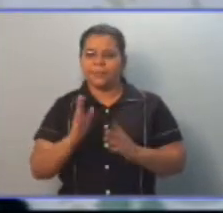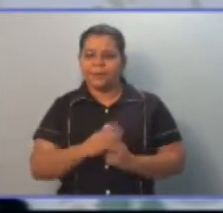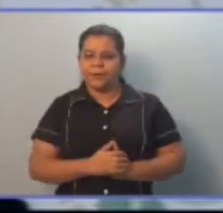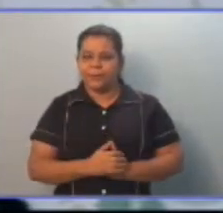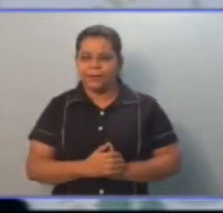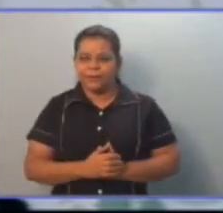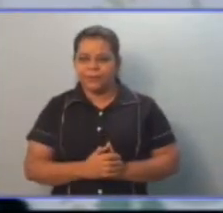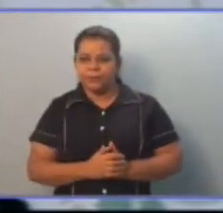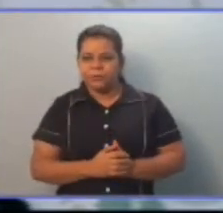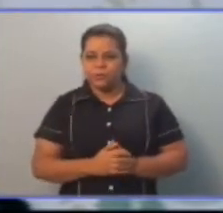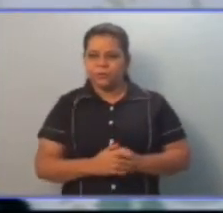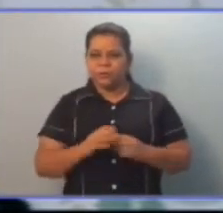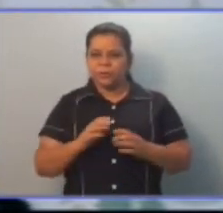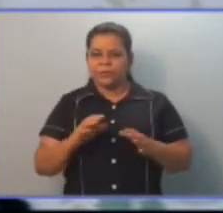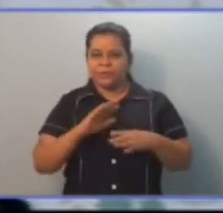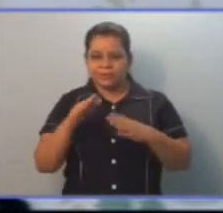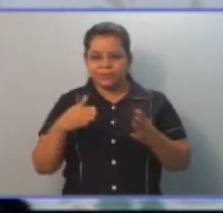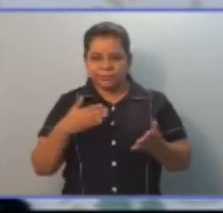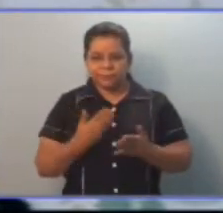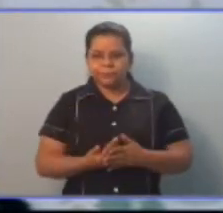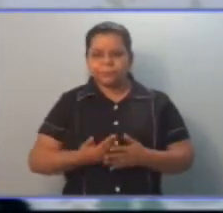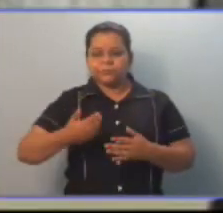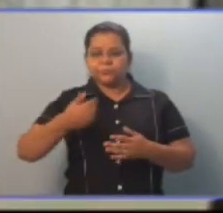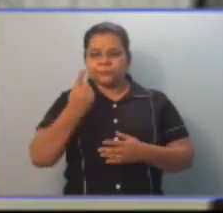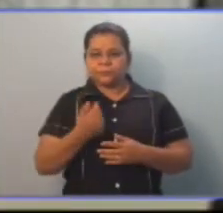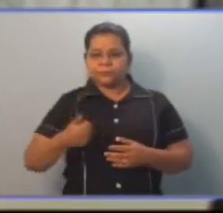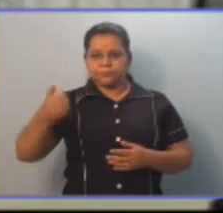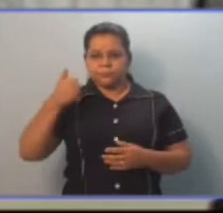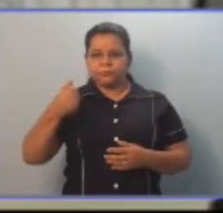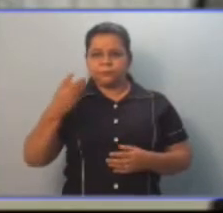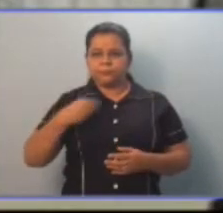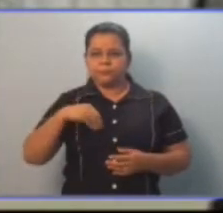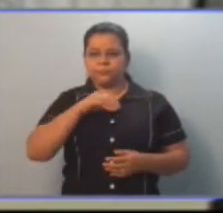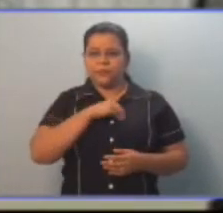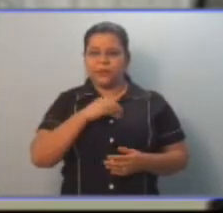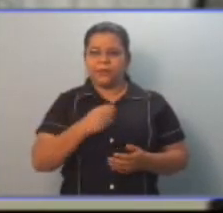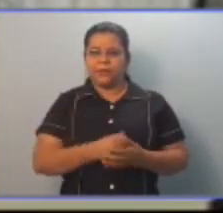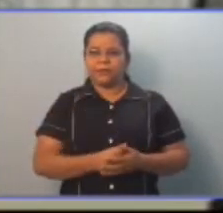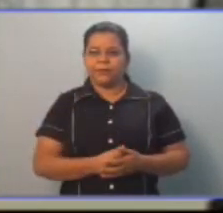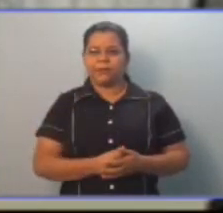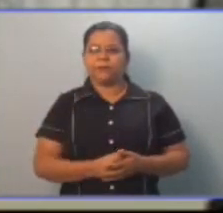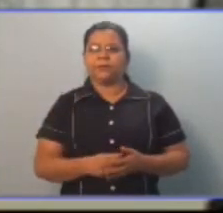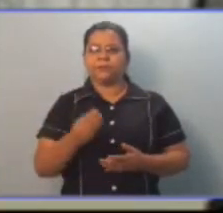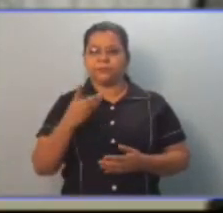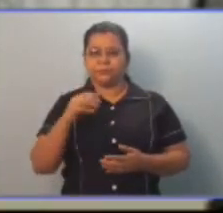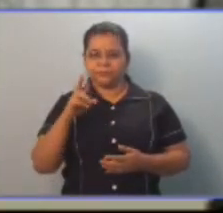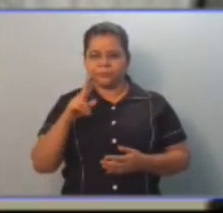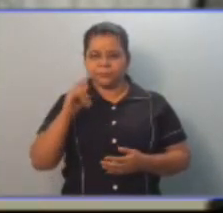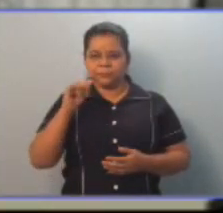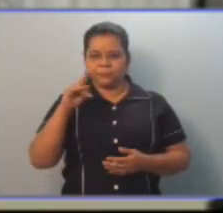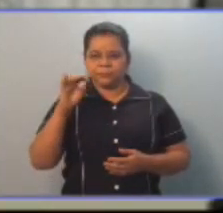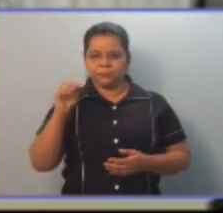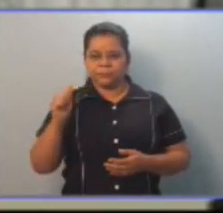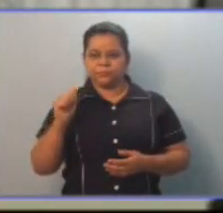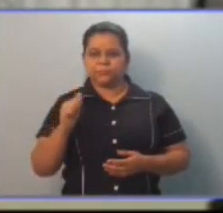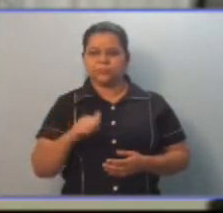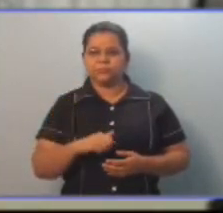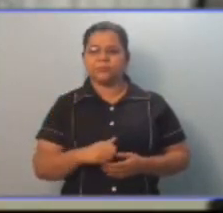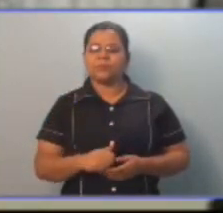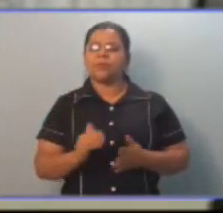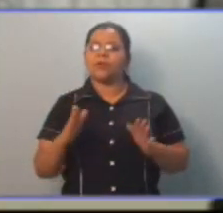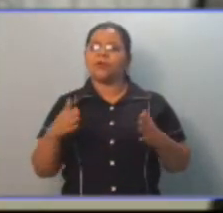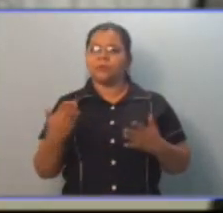única persona nueva es el magistrado presidente, el doctor Armando Pineda Navas. ¿Por qué